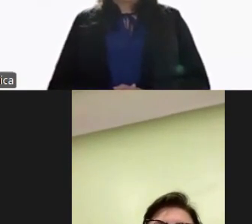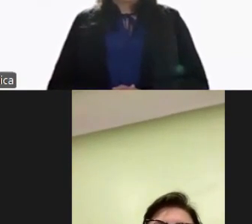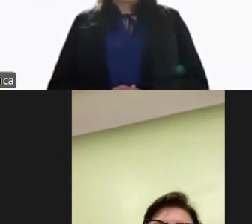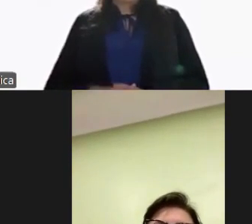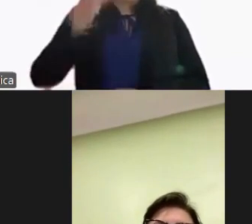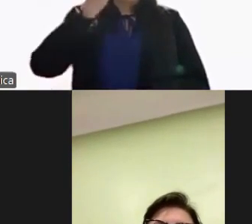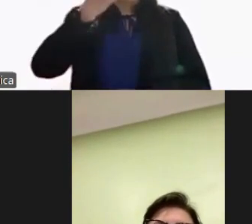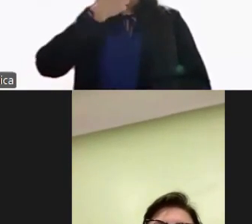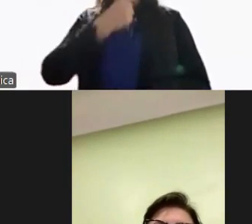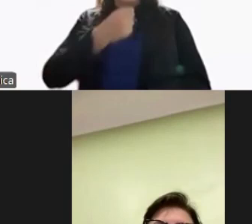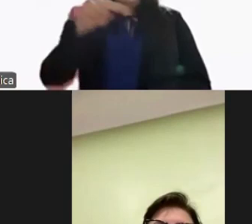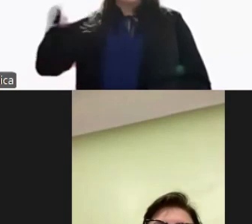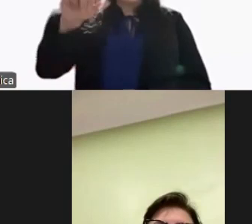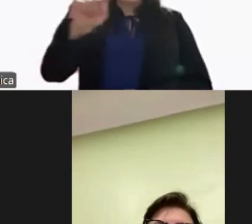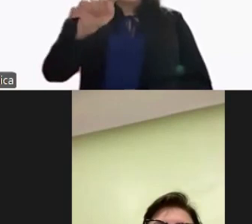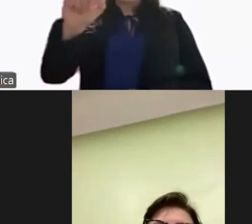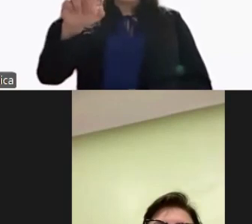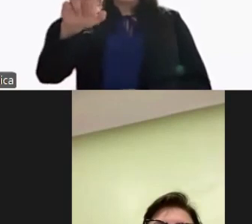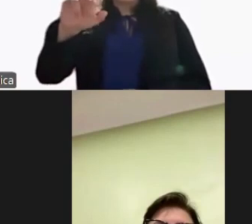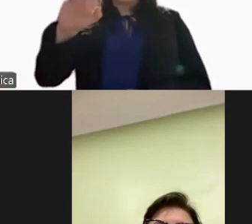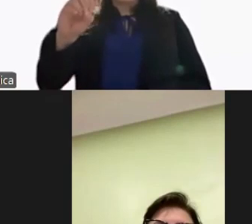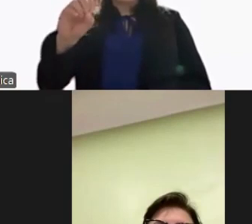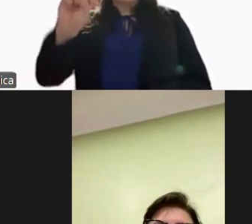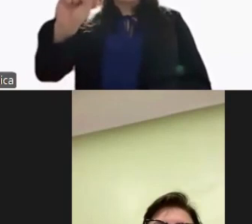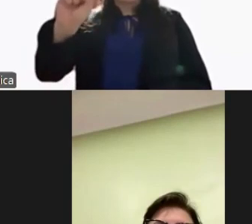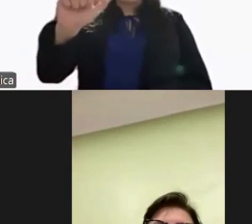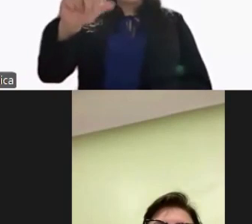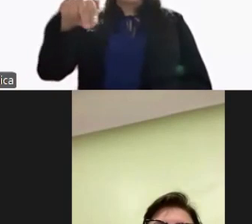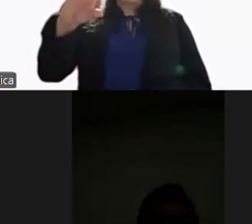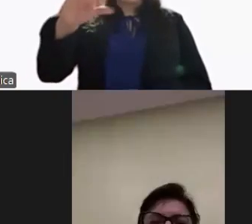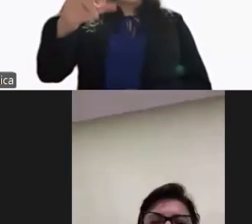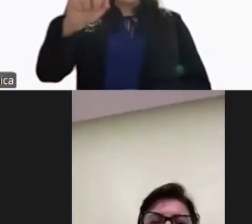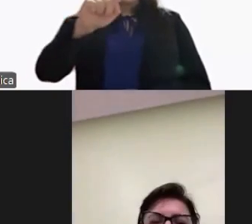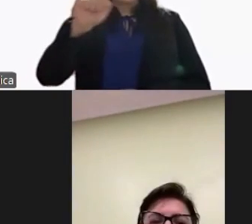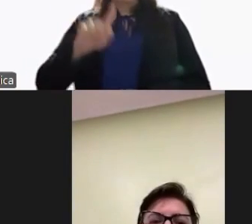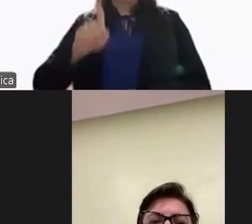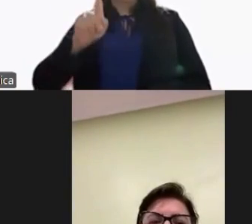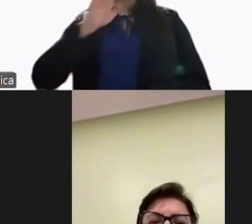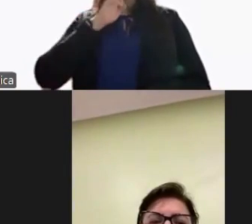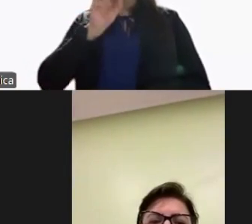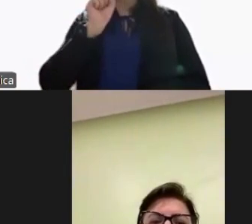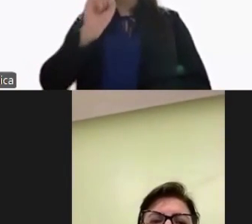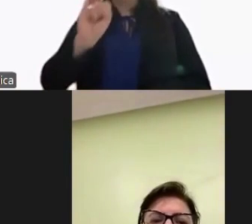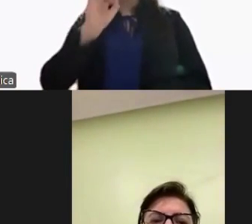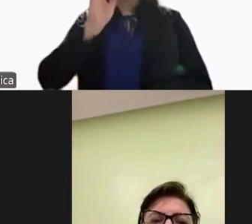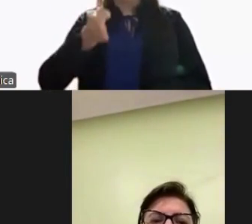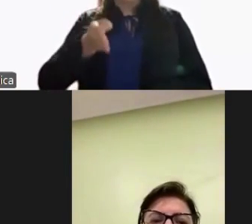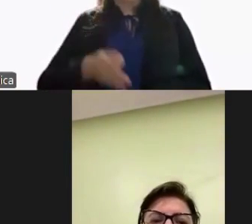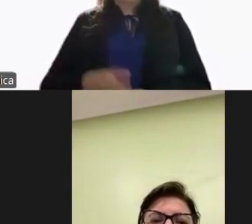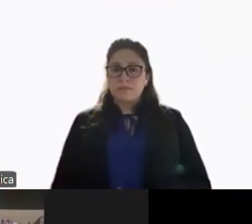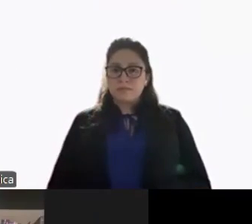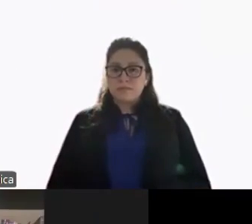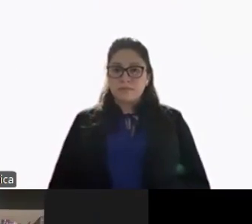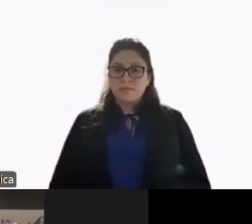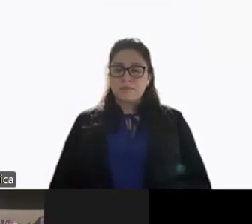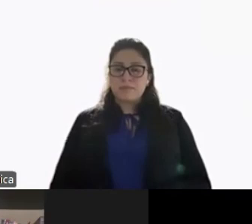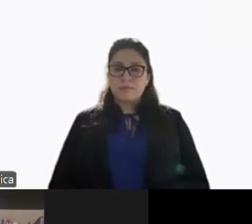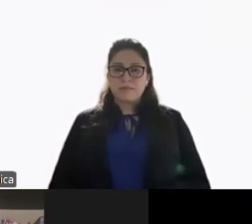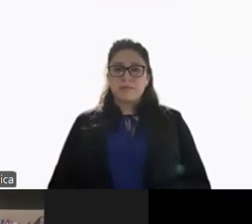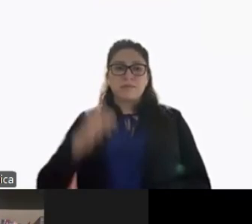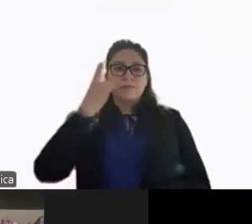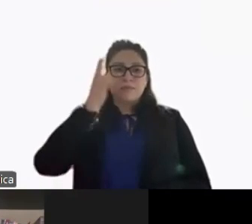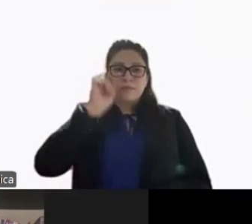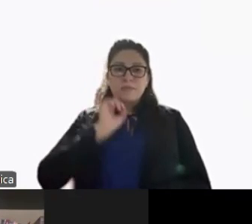Diputado Nazario Norberto Sánchez. Nazario Norberto, a favor. Gracias, diputado. Diputada